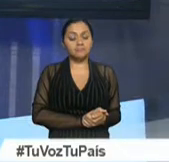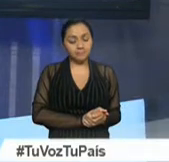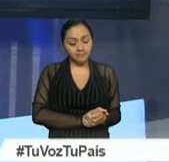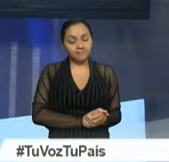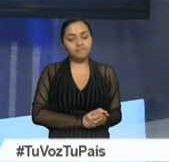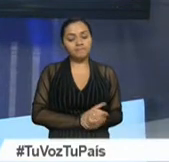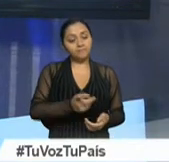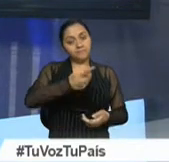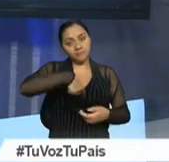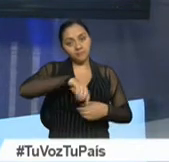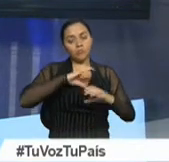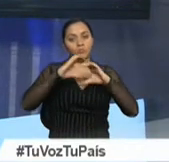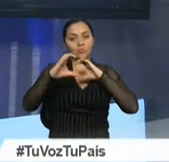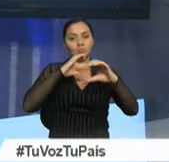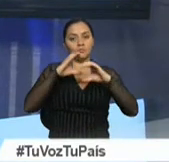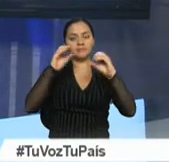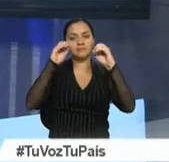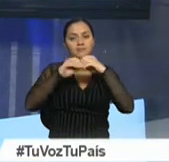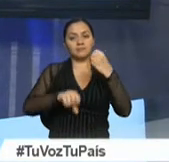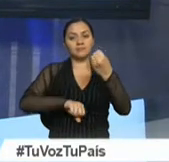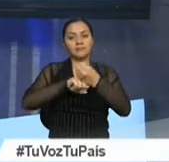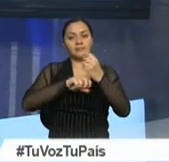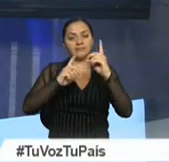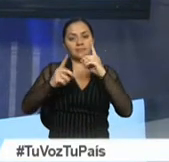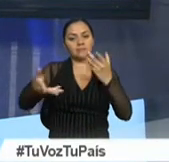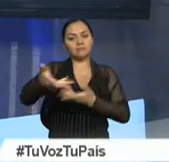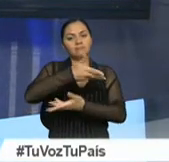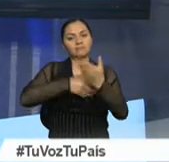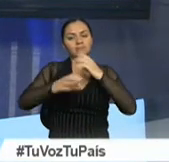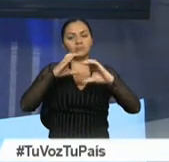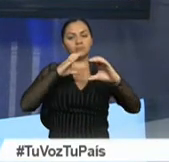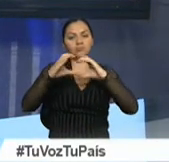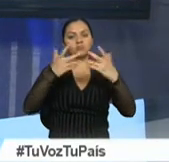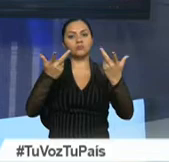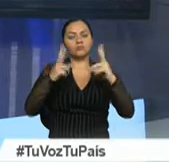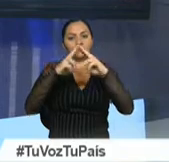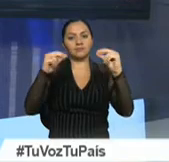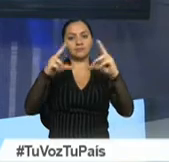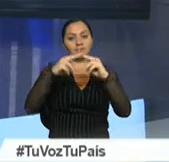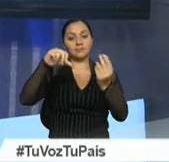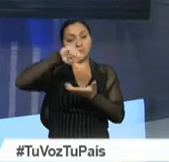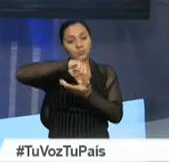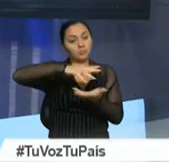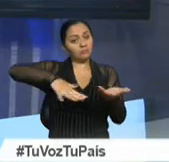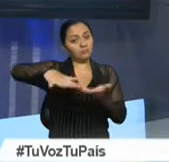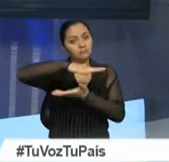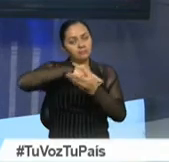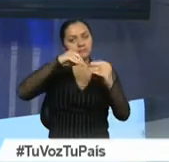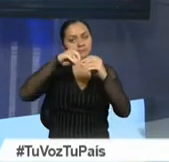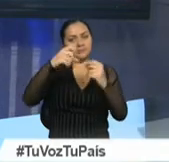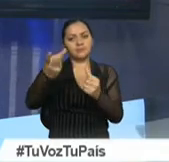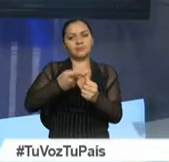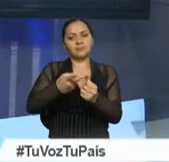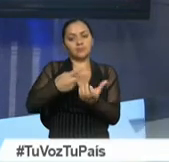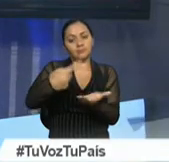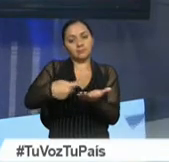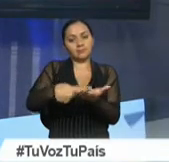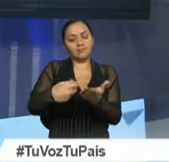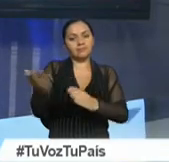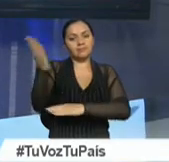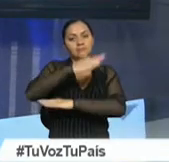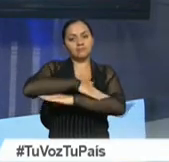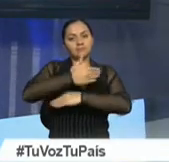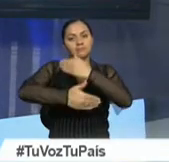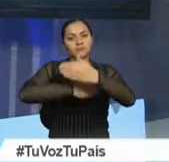Actores de la comunicación brindan aportes a mesas de diálogo de comunicación en Tena, ciudad donde se desarrolló la segunda jornada de este proceso